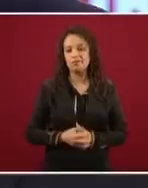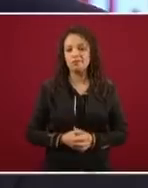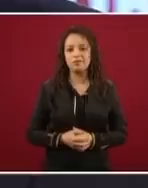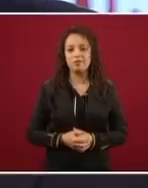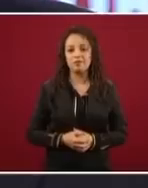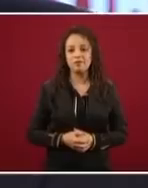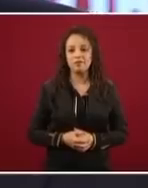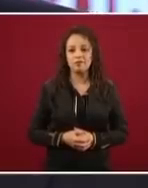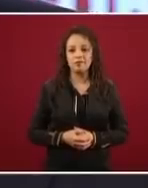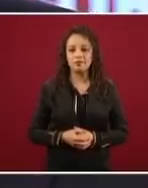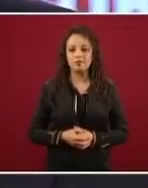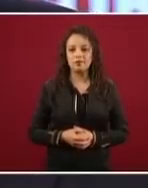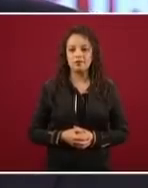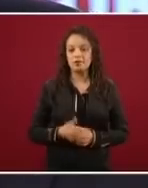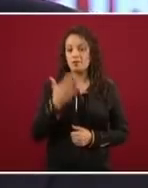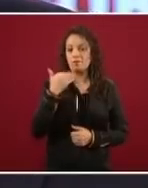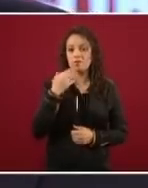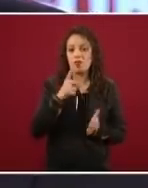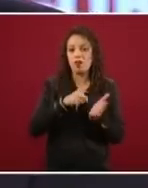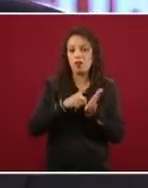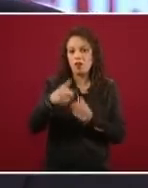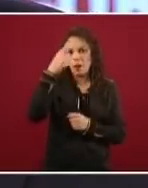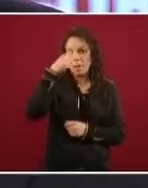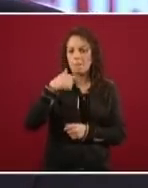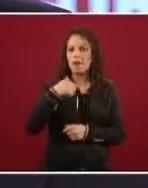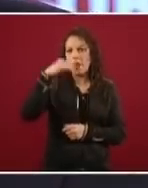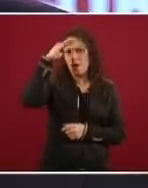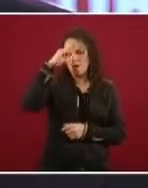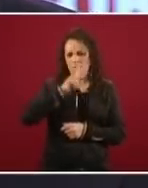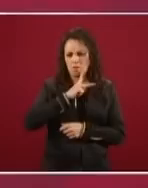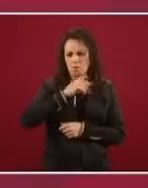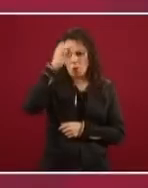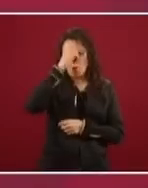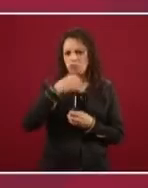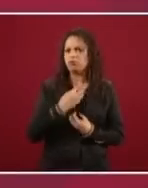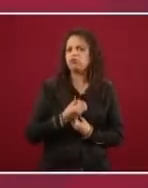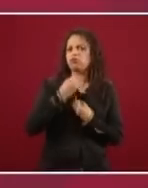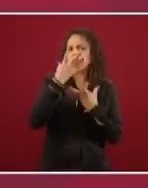no tenía uno derecho a la réplica ahora